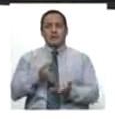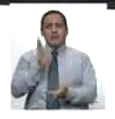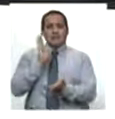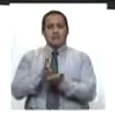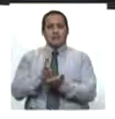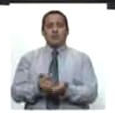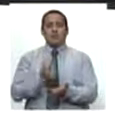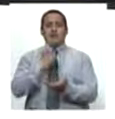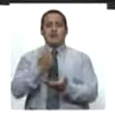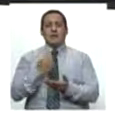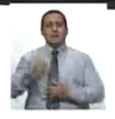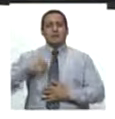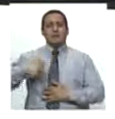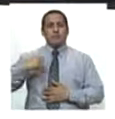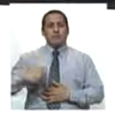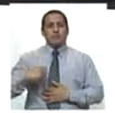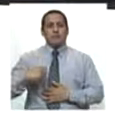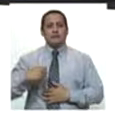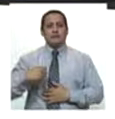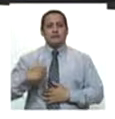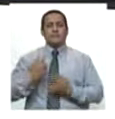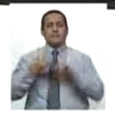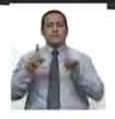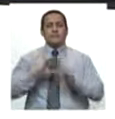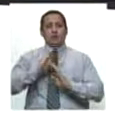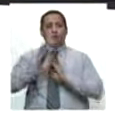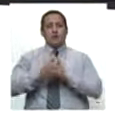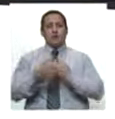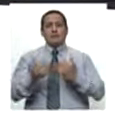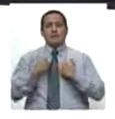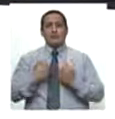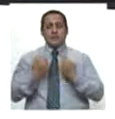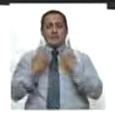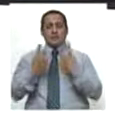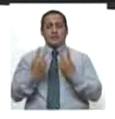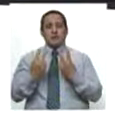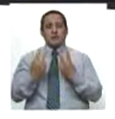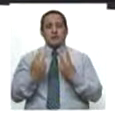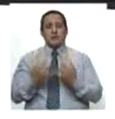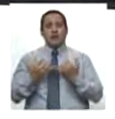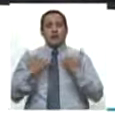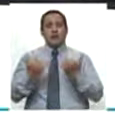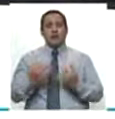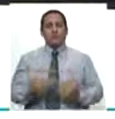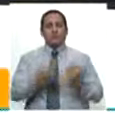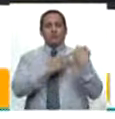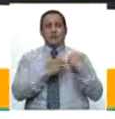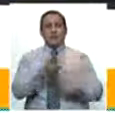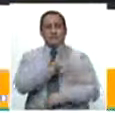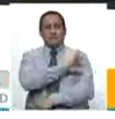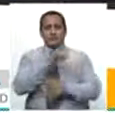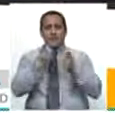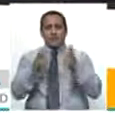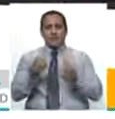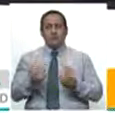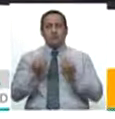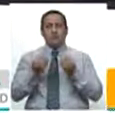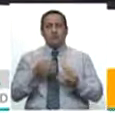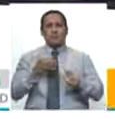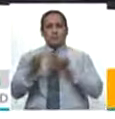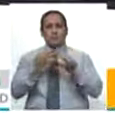sancionador es las municipalidades. Pero el CONADIS tiene una facultad fiscalizadora porque